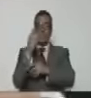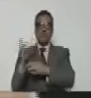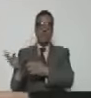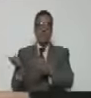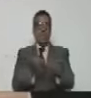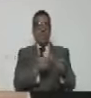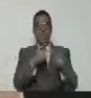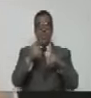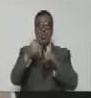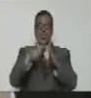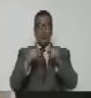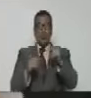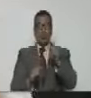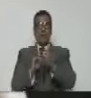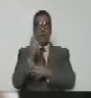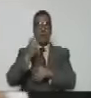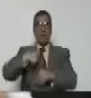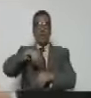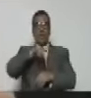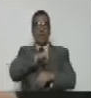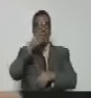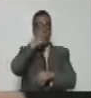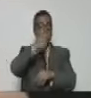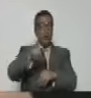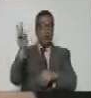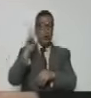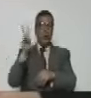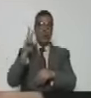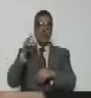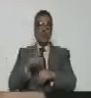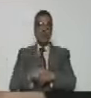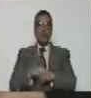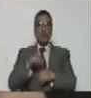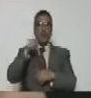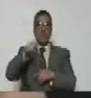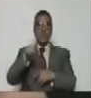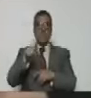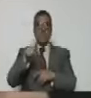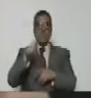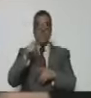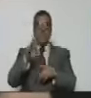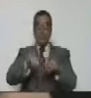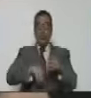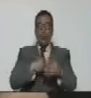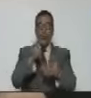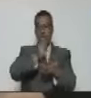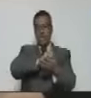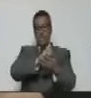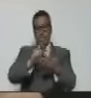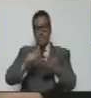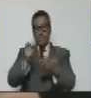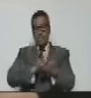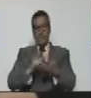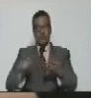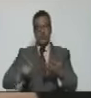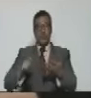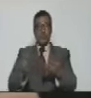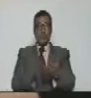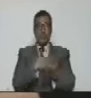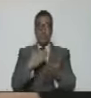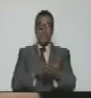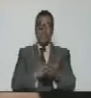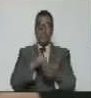Invitarlos, colegas parlamentarios, a nuestro pueblo venezolano, por supuesto, a atrevernos a escribir. Un libro